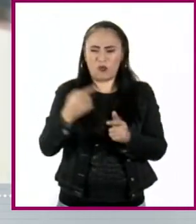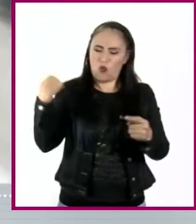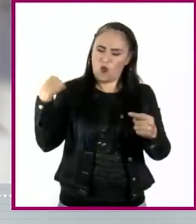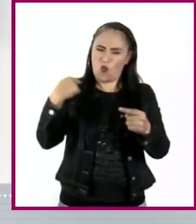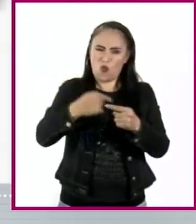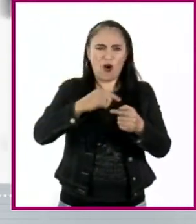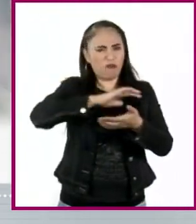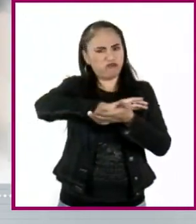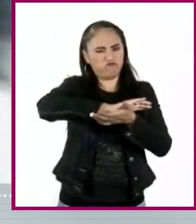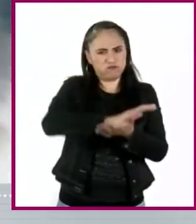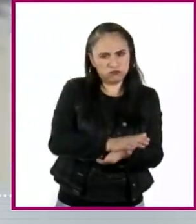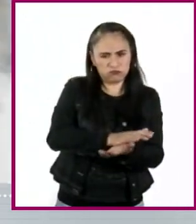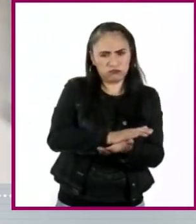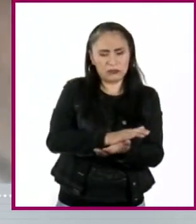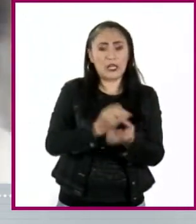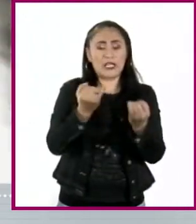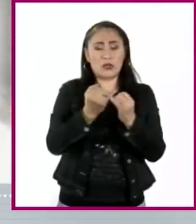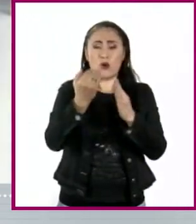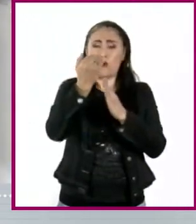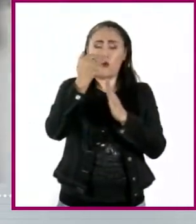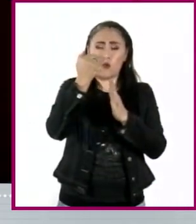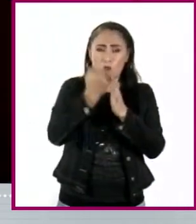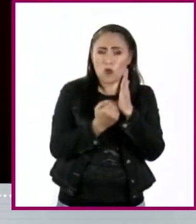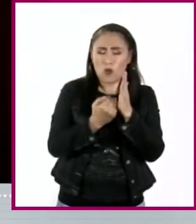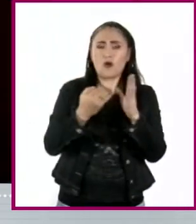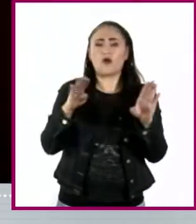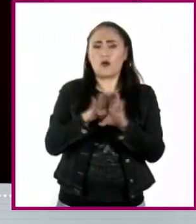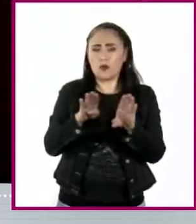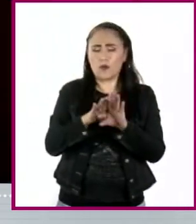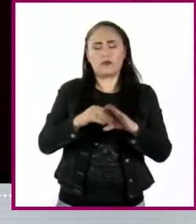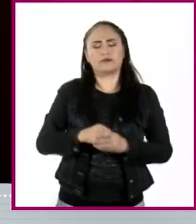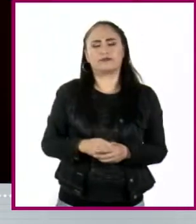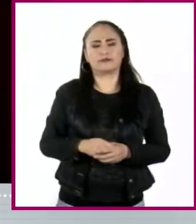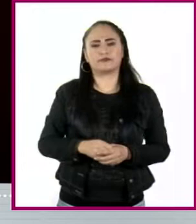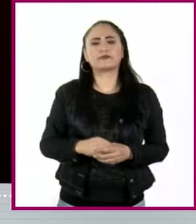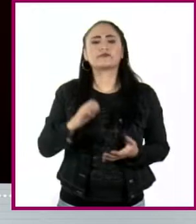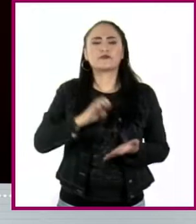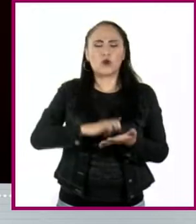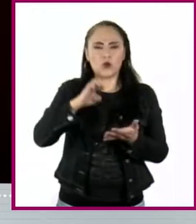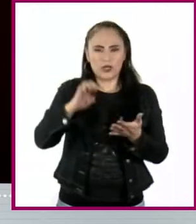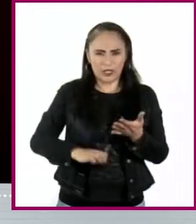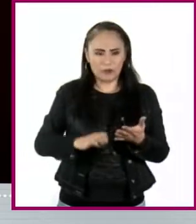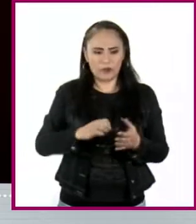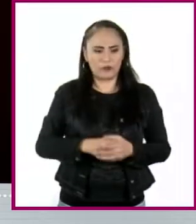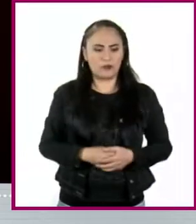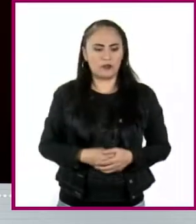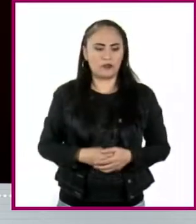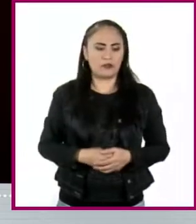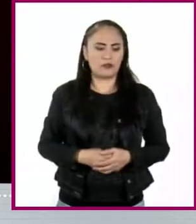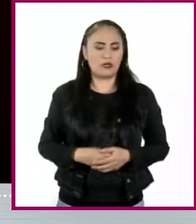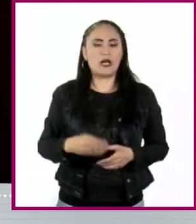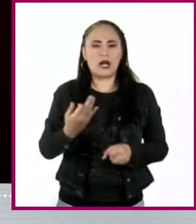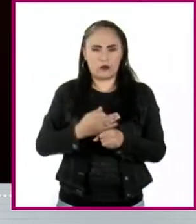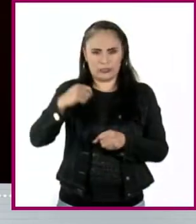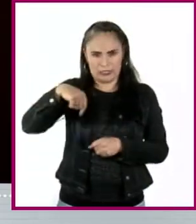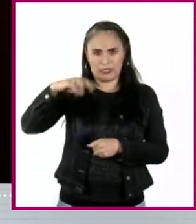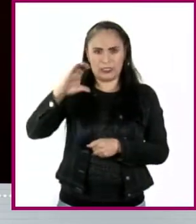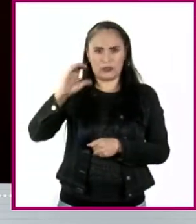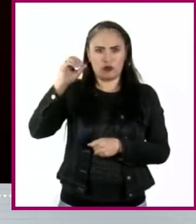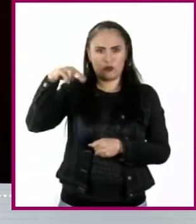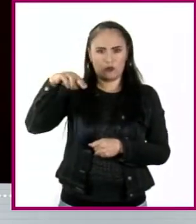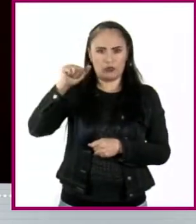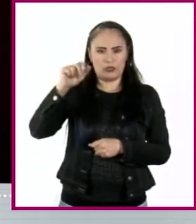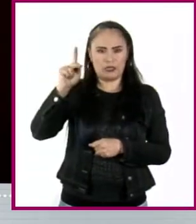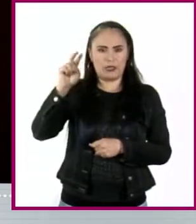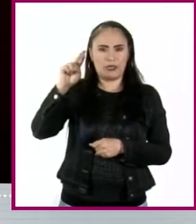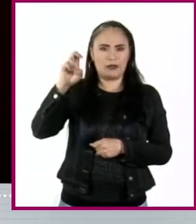y también para aminorar esta situación de vulnerabilidad. Pienso, por ejemplo, para las materias que nos ocupamos en CONAPRED, en los apoyos que hoy